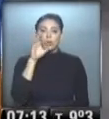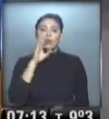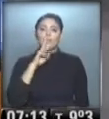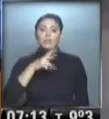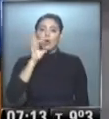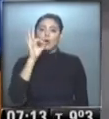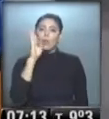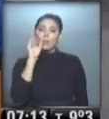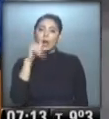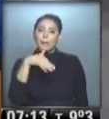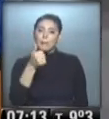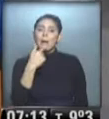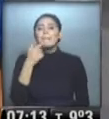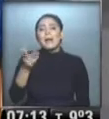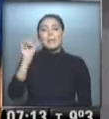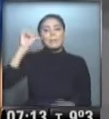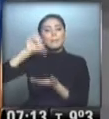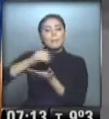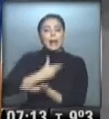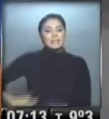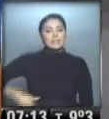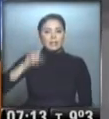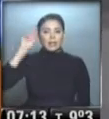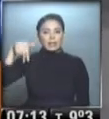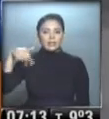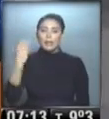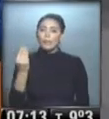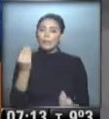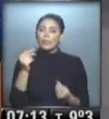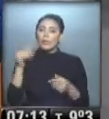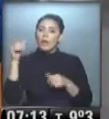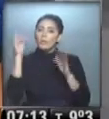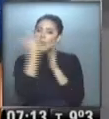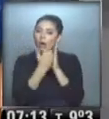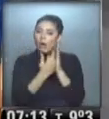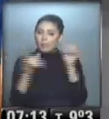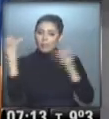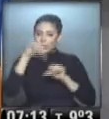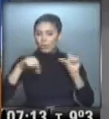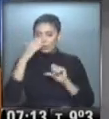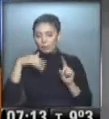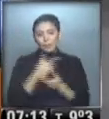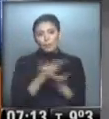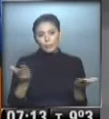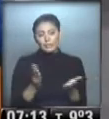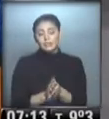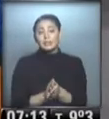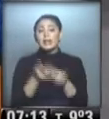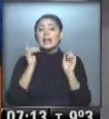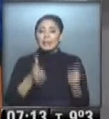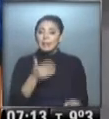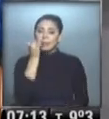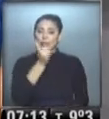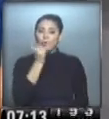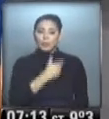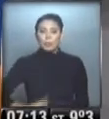obama quien pidió a su par iraní que transparente el programa nuclear ahora vamos a compartirlo y también se destacó el discurso de